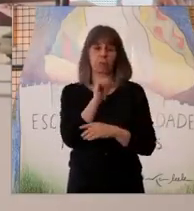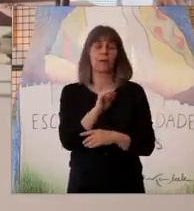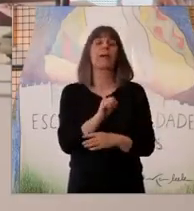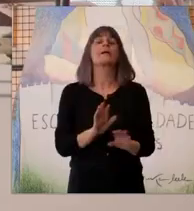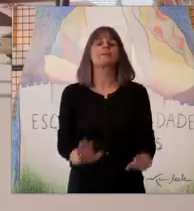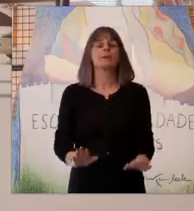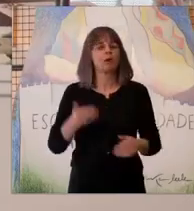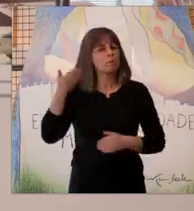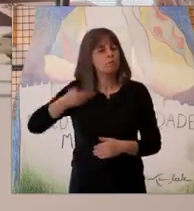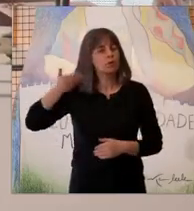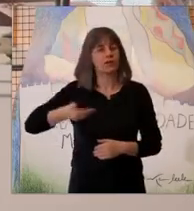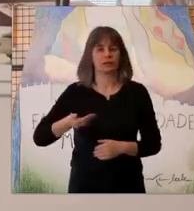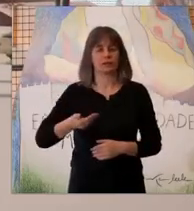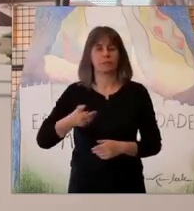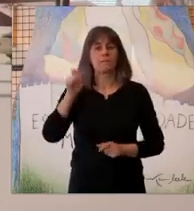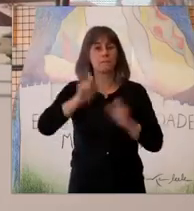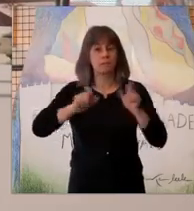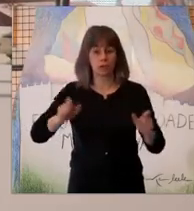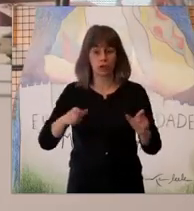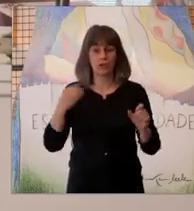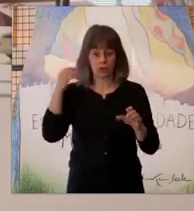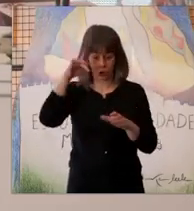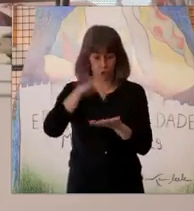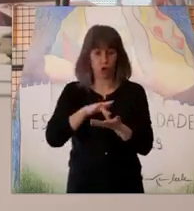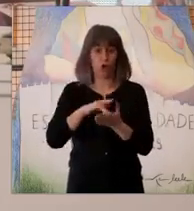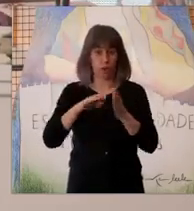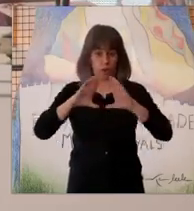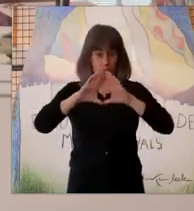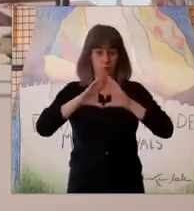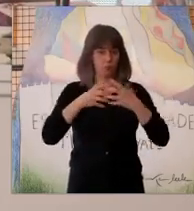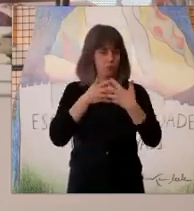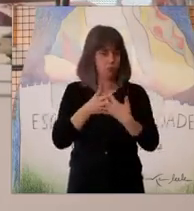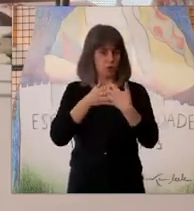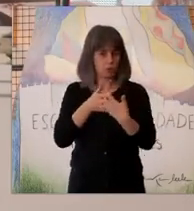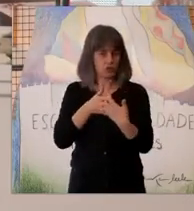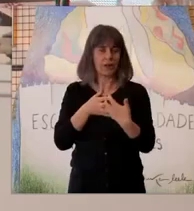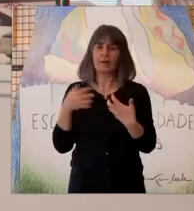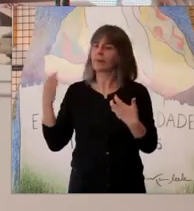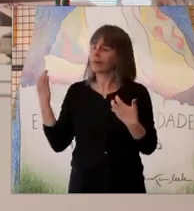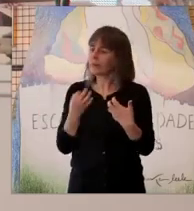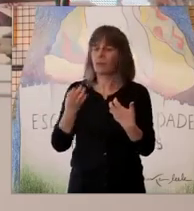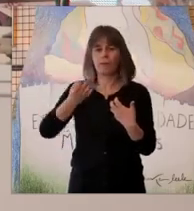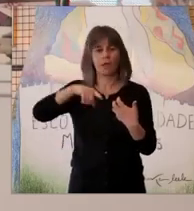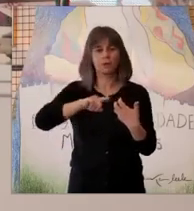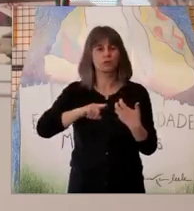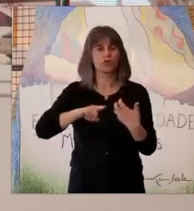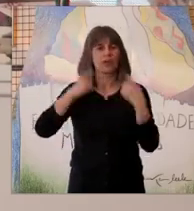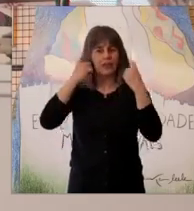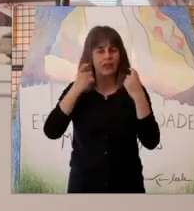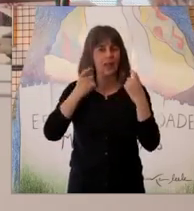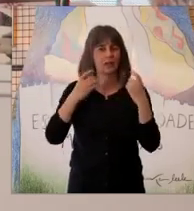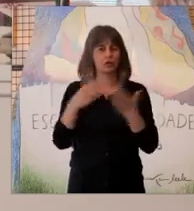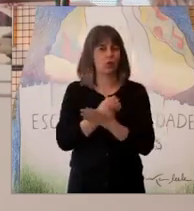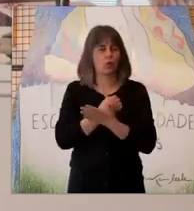quienes están en la batalla del feminismo vayan Más allá de lo que dictan los códigos para que todo vaya